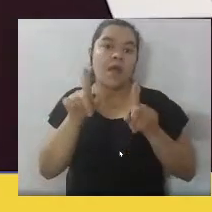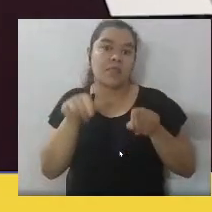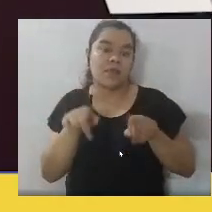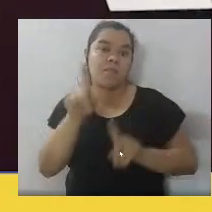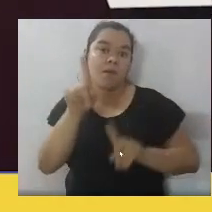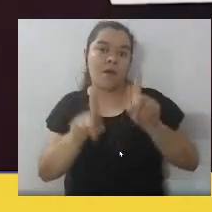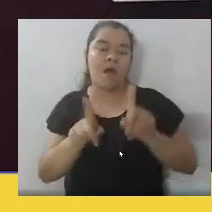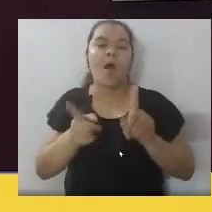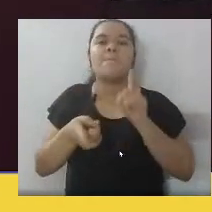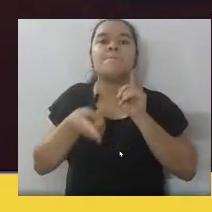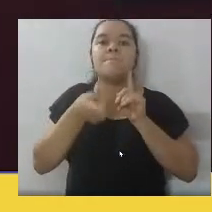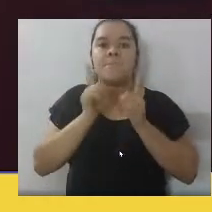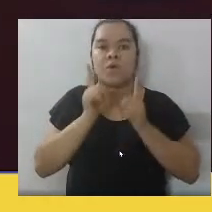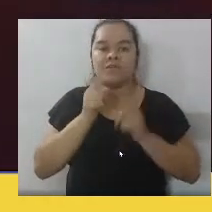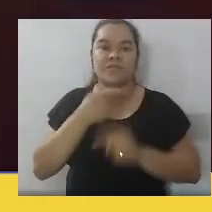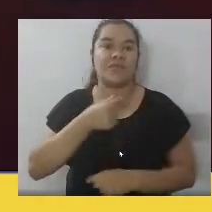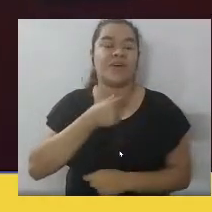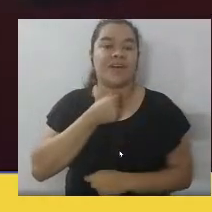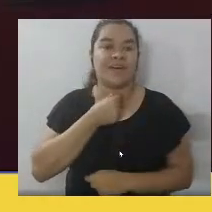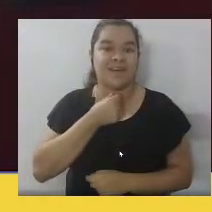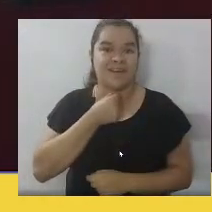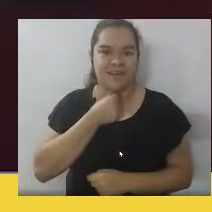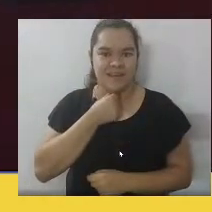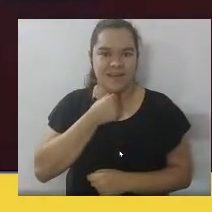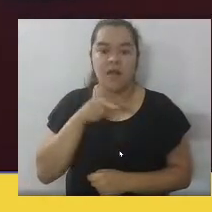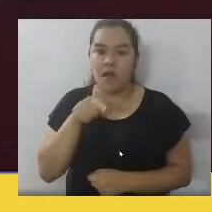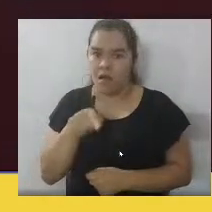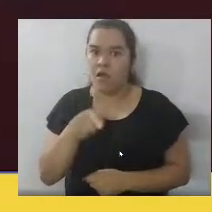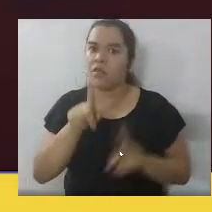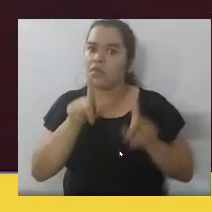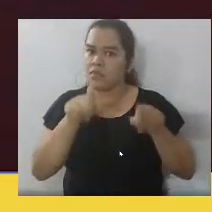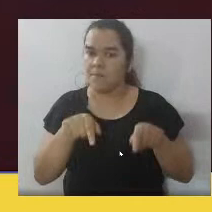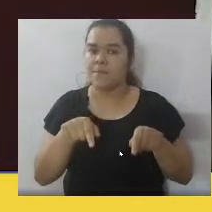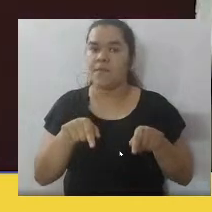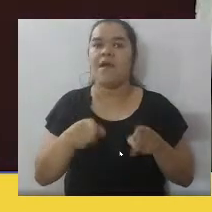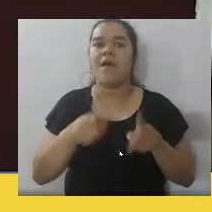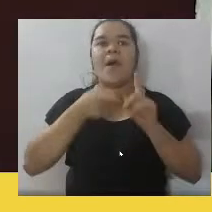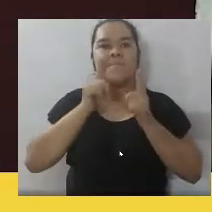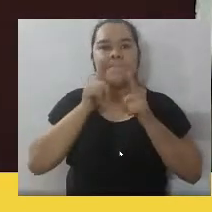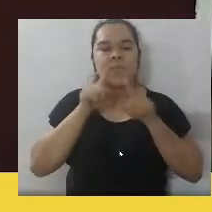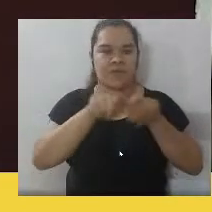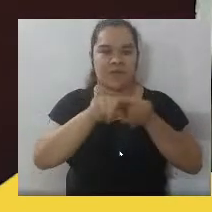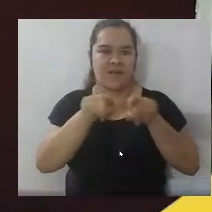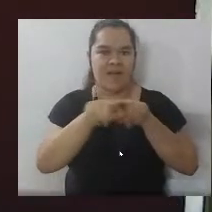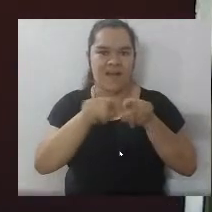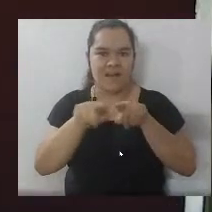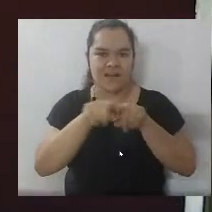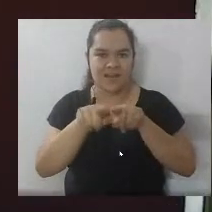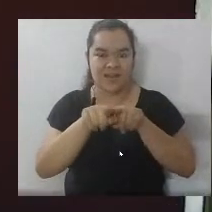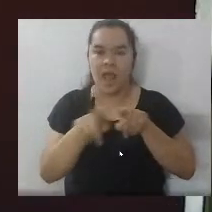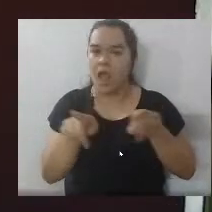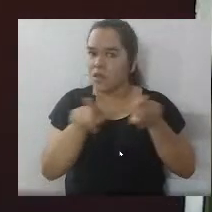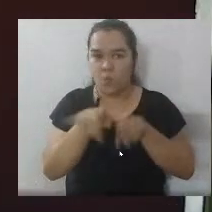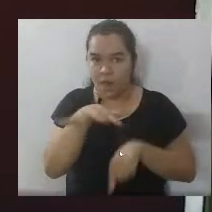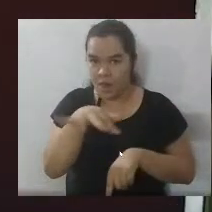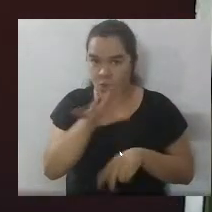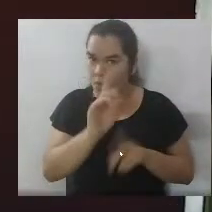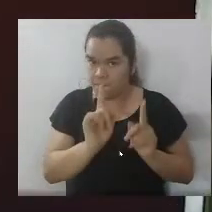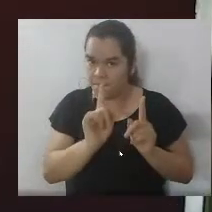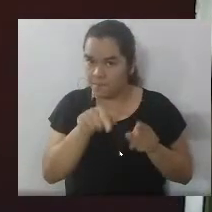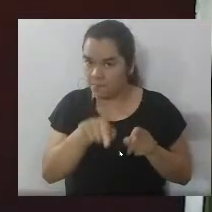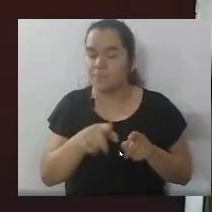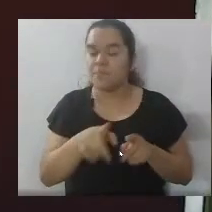se desarrollan aquí profesorados en las mismas áreas que le nombré. También tenemos carreras relacionadas con